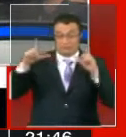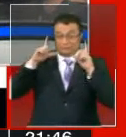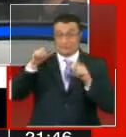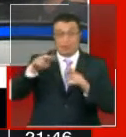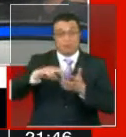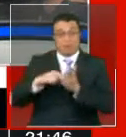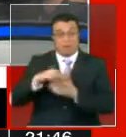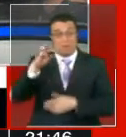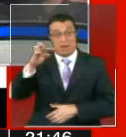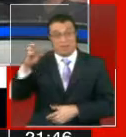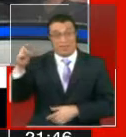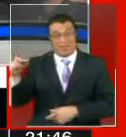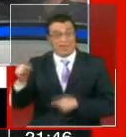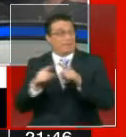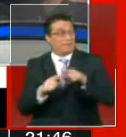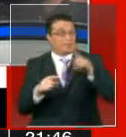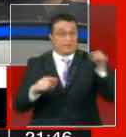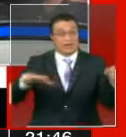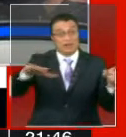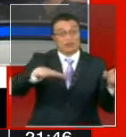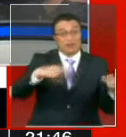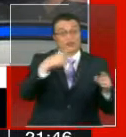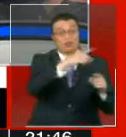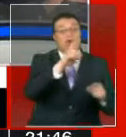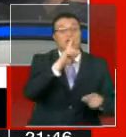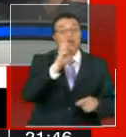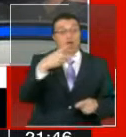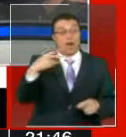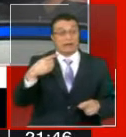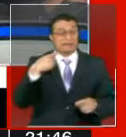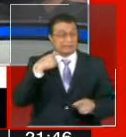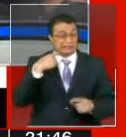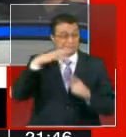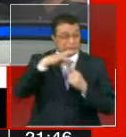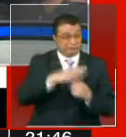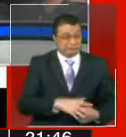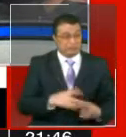vista electoral la situación por la cual está atravesando Carolina Tohá?